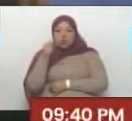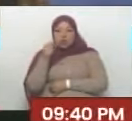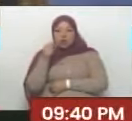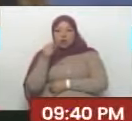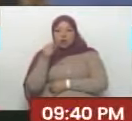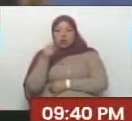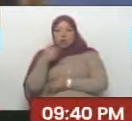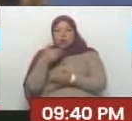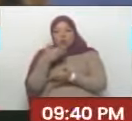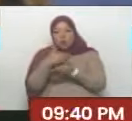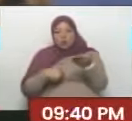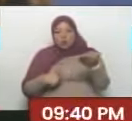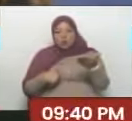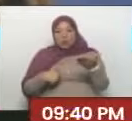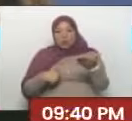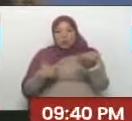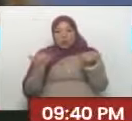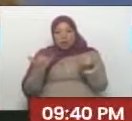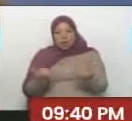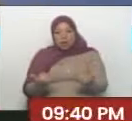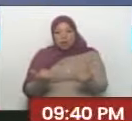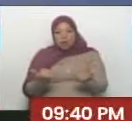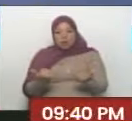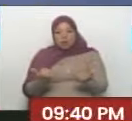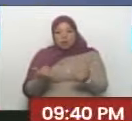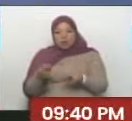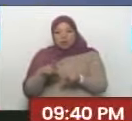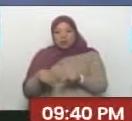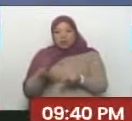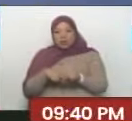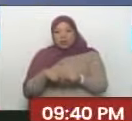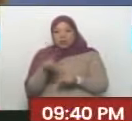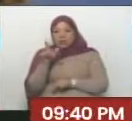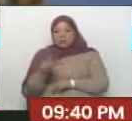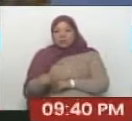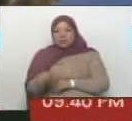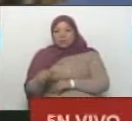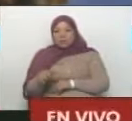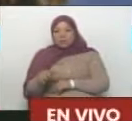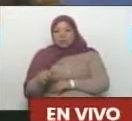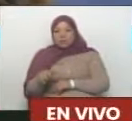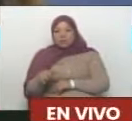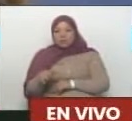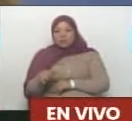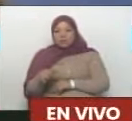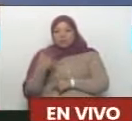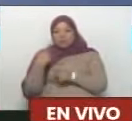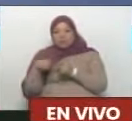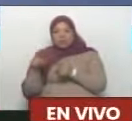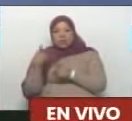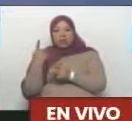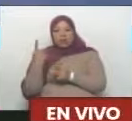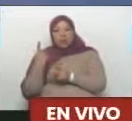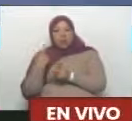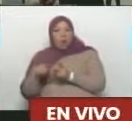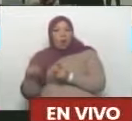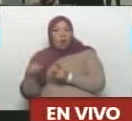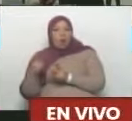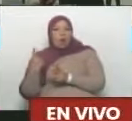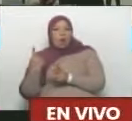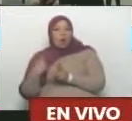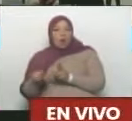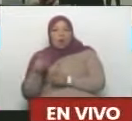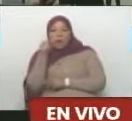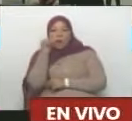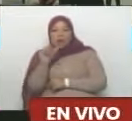utilizando términos muy actuales, mis influencers, Iván Pérez Rossi, Francisco Pacheco,